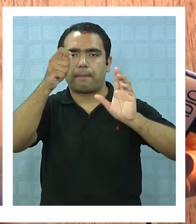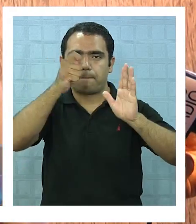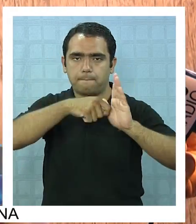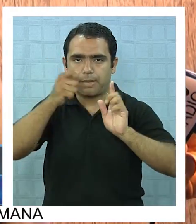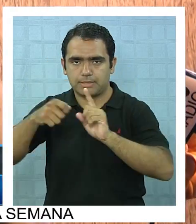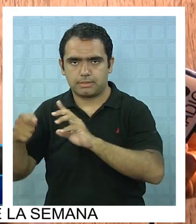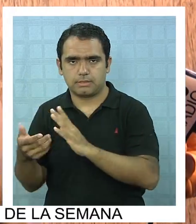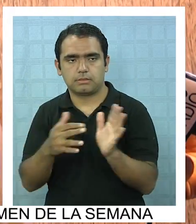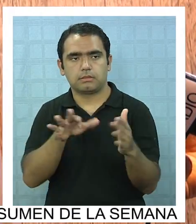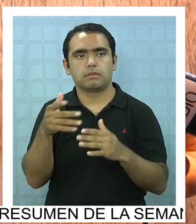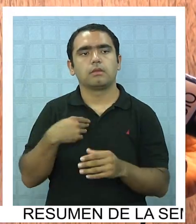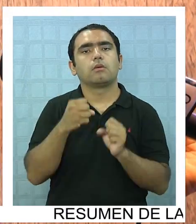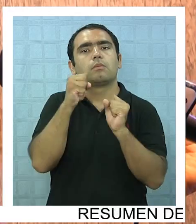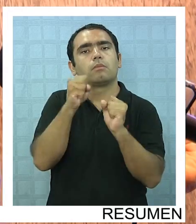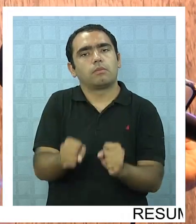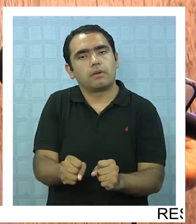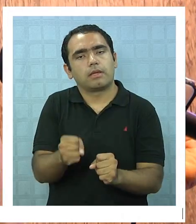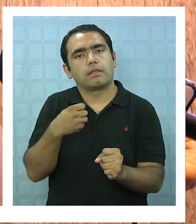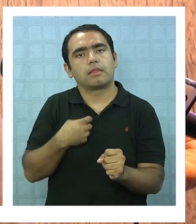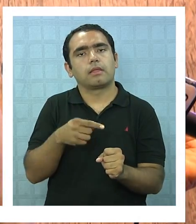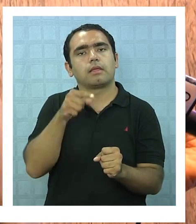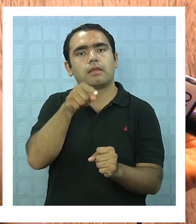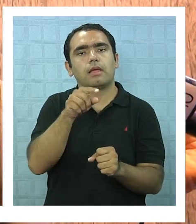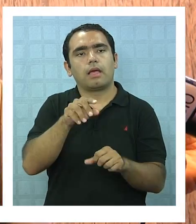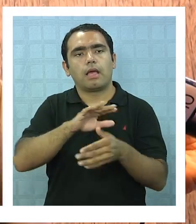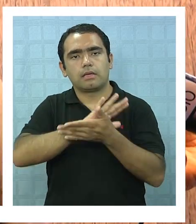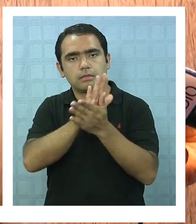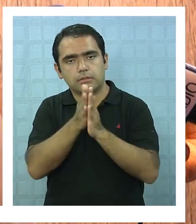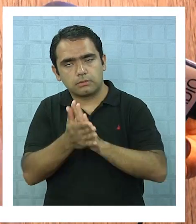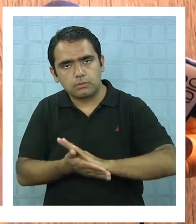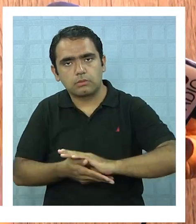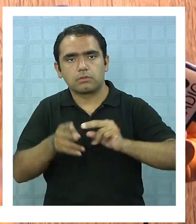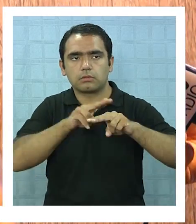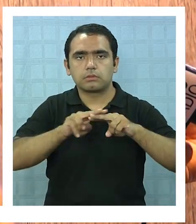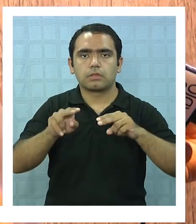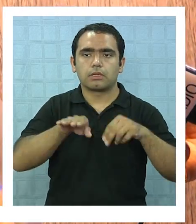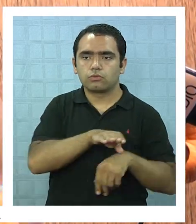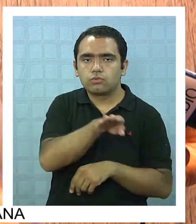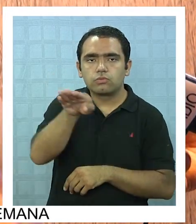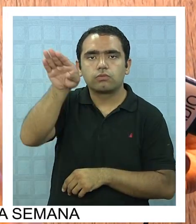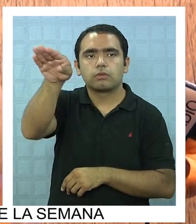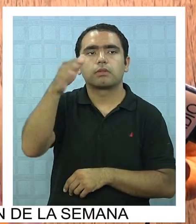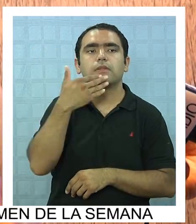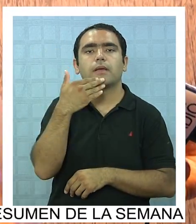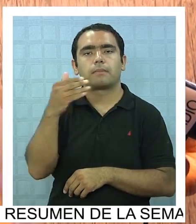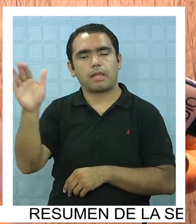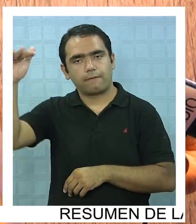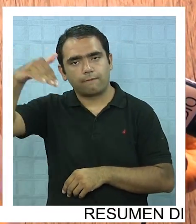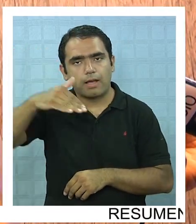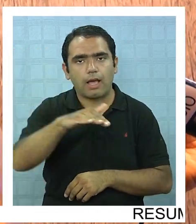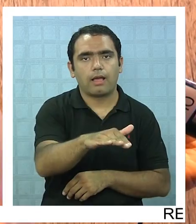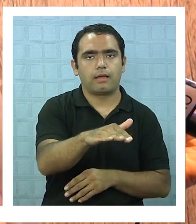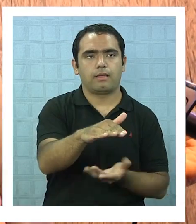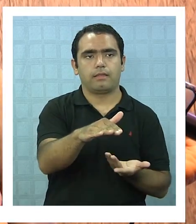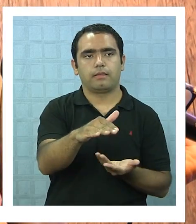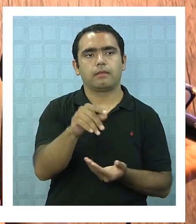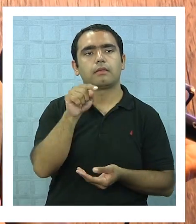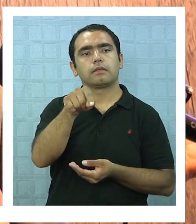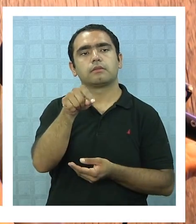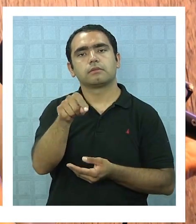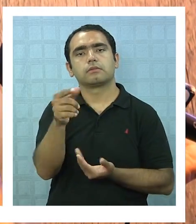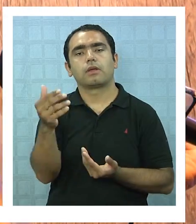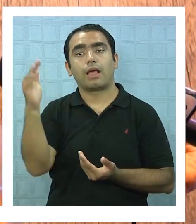es de poder generar la estabilidad de todo el talud en la calzada de subida y también un tramo en la calzada de bajada, el